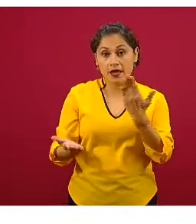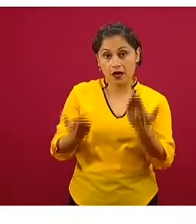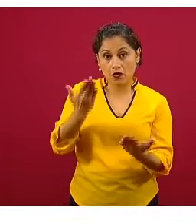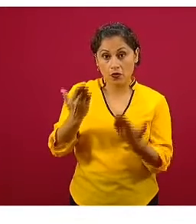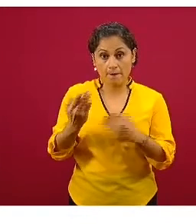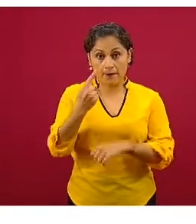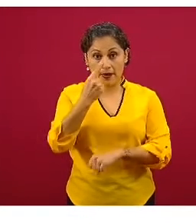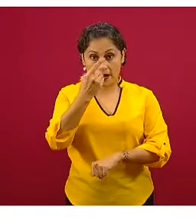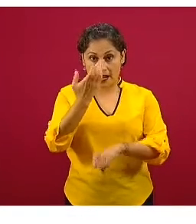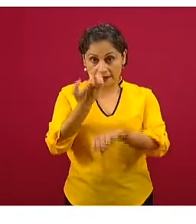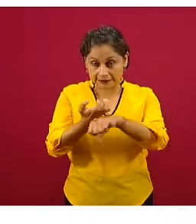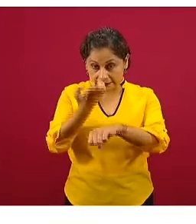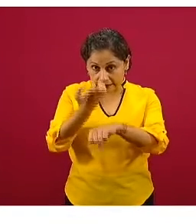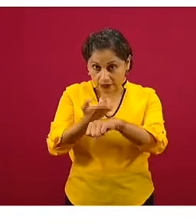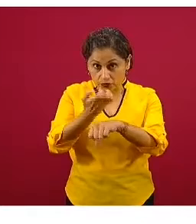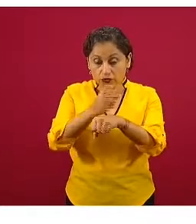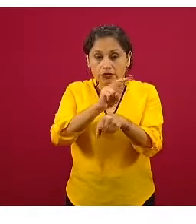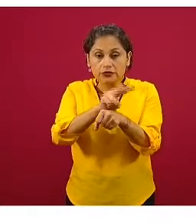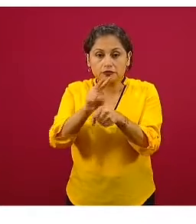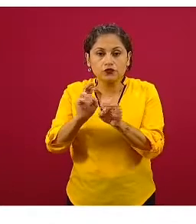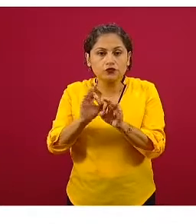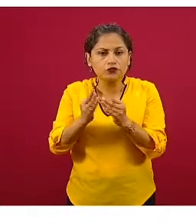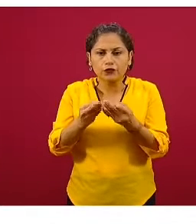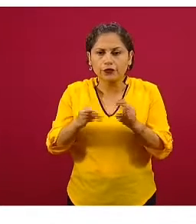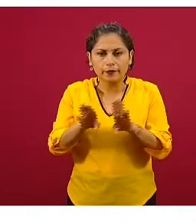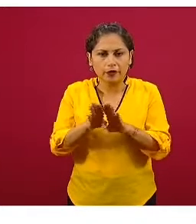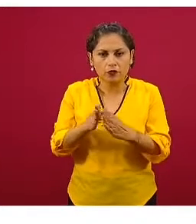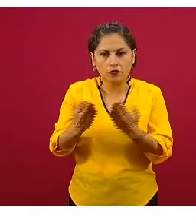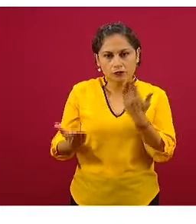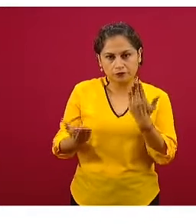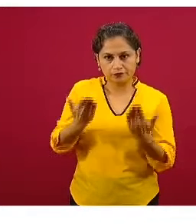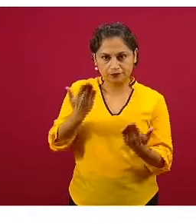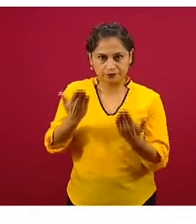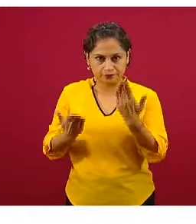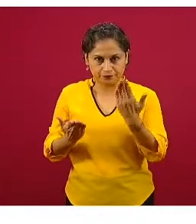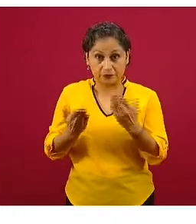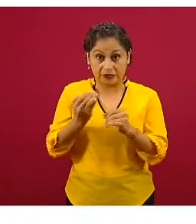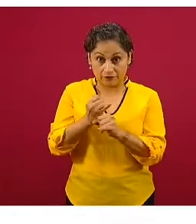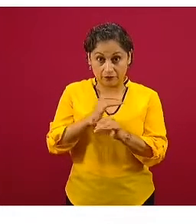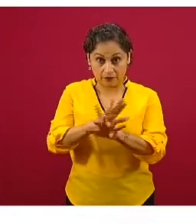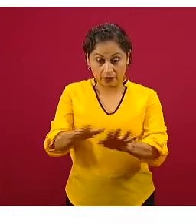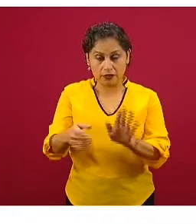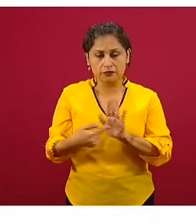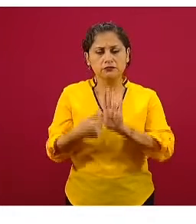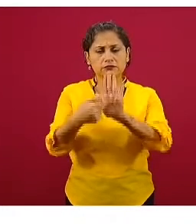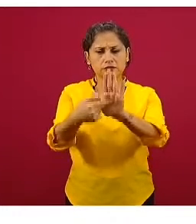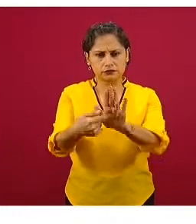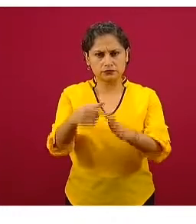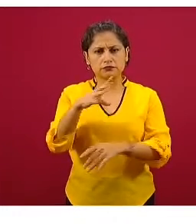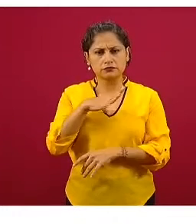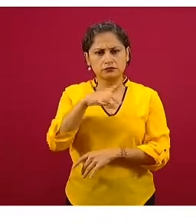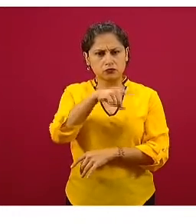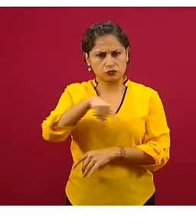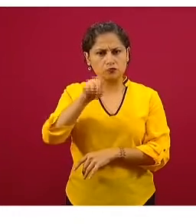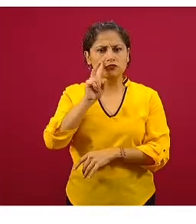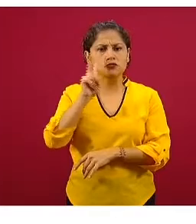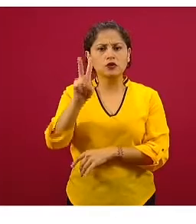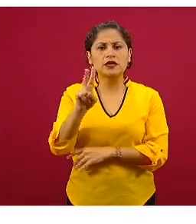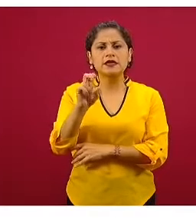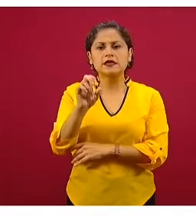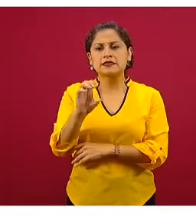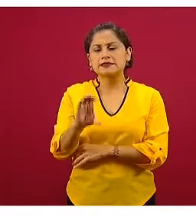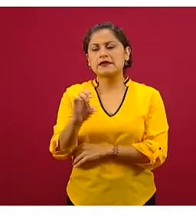nuestro vecino país del norte, y esta información la pueden ustedes verificar y encontrar en el CDC.